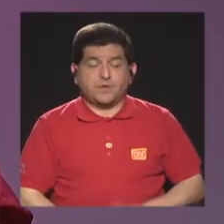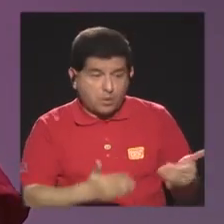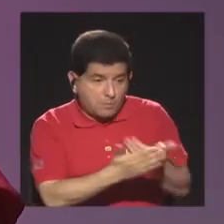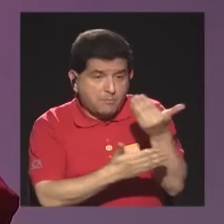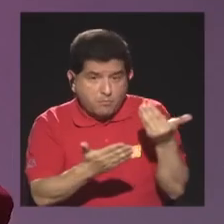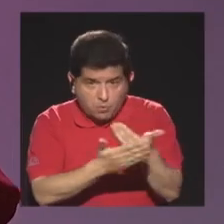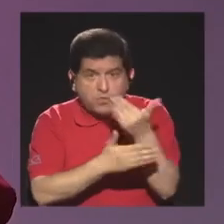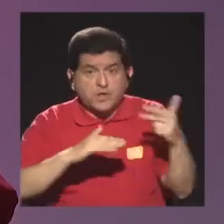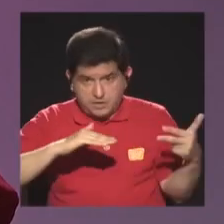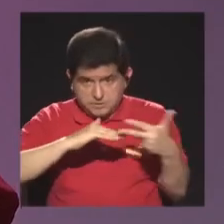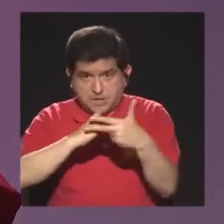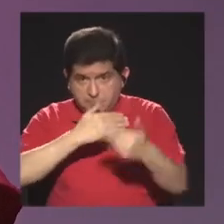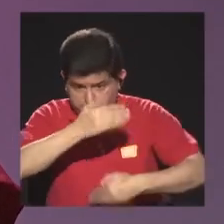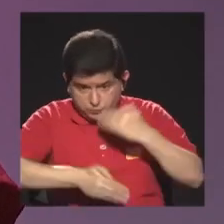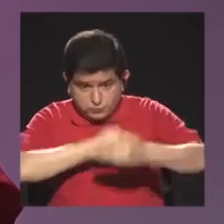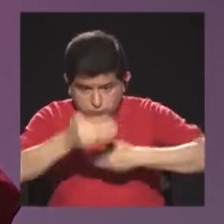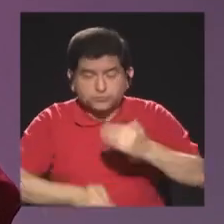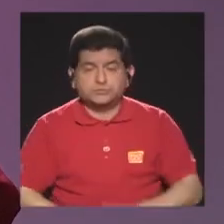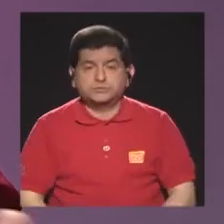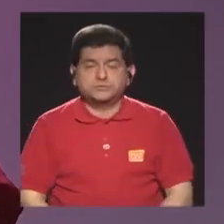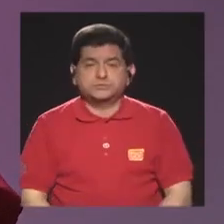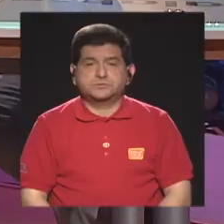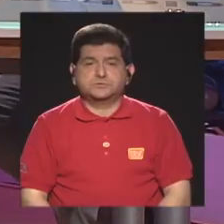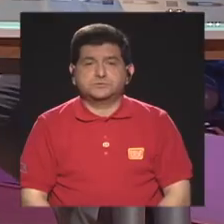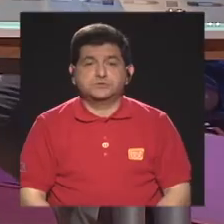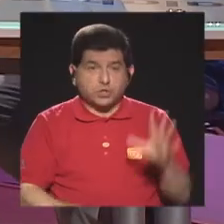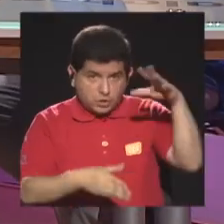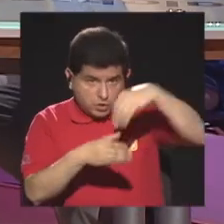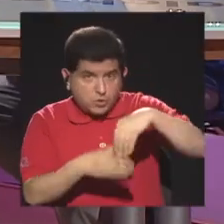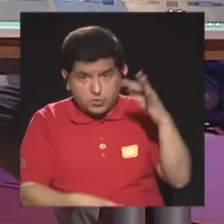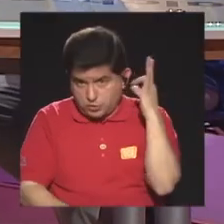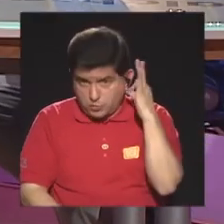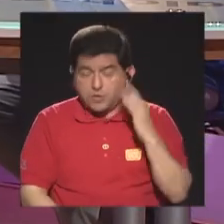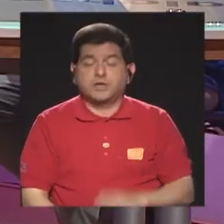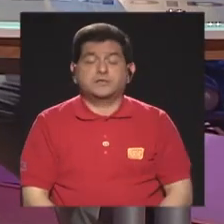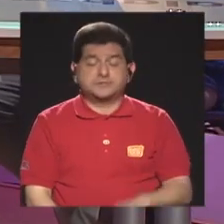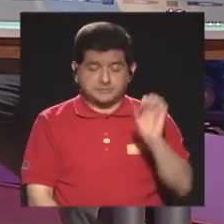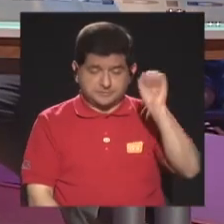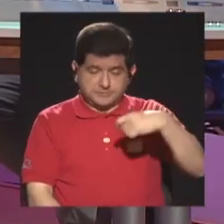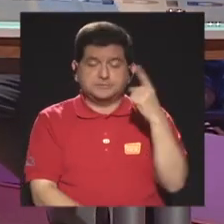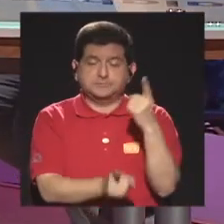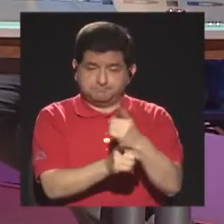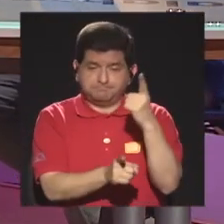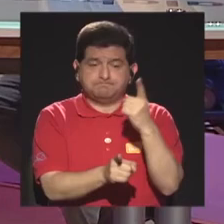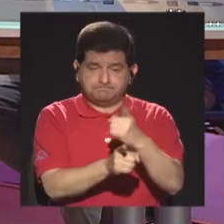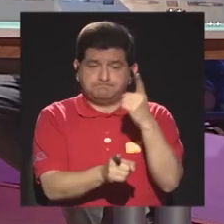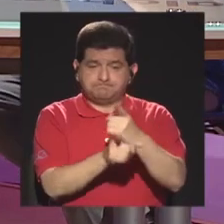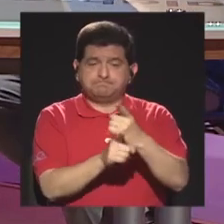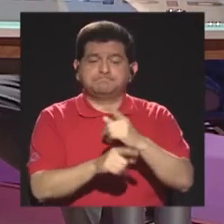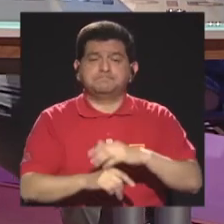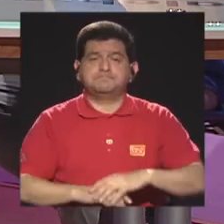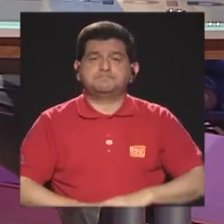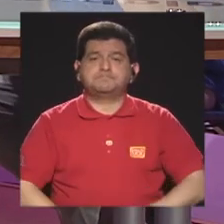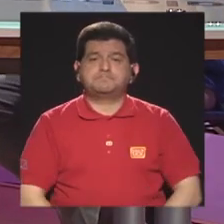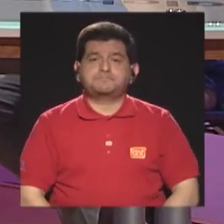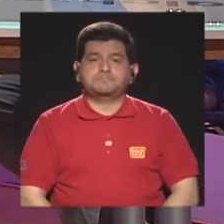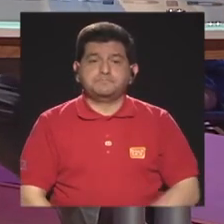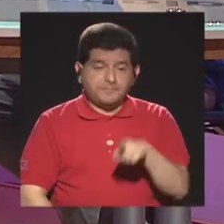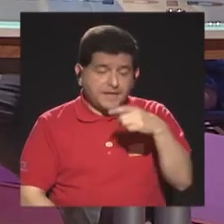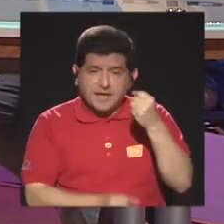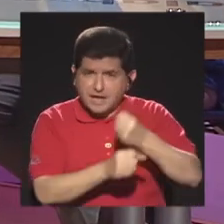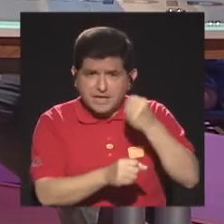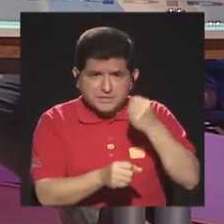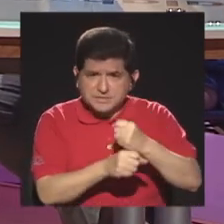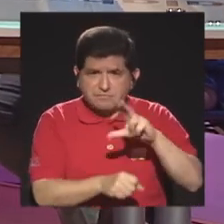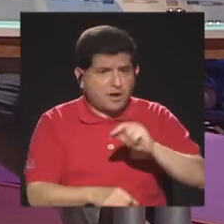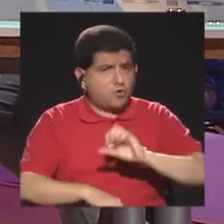modernizando el puerto, ¿verdad? Vamos a tener la oportunidad. ¿Involucrando más mujeres? Involucrando más mujeres, exactamente, sí. ¿En esos trabajos